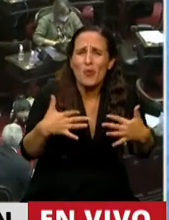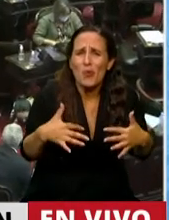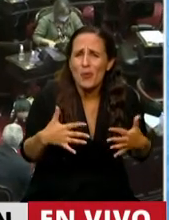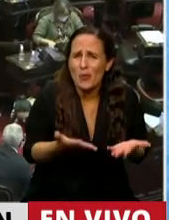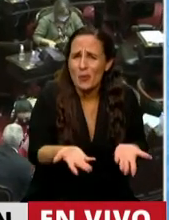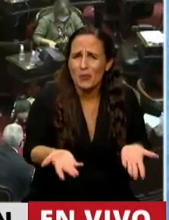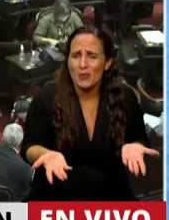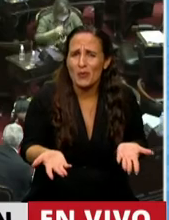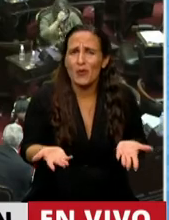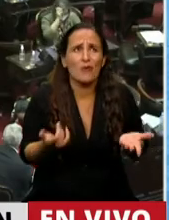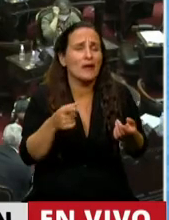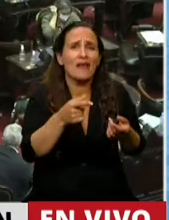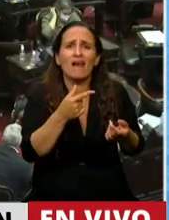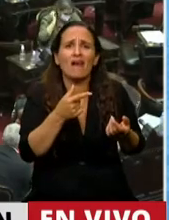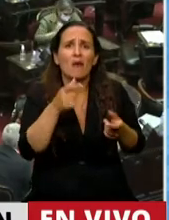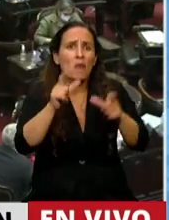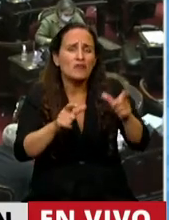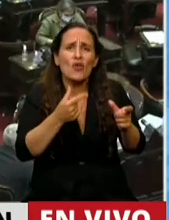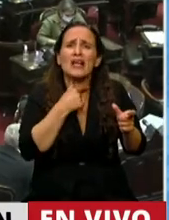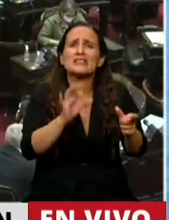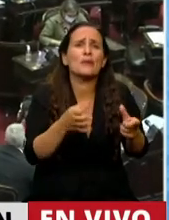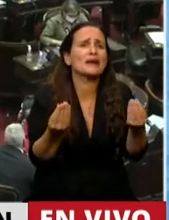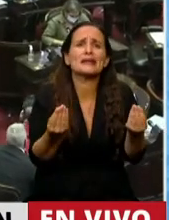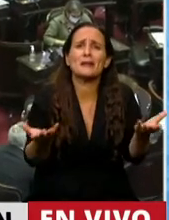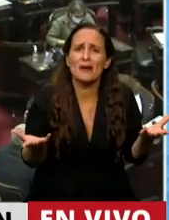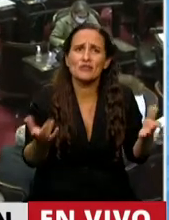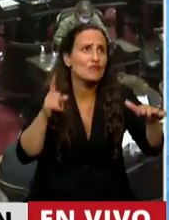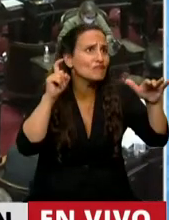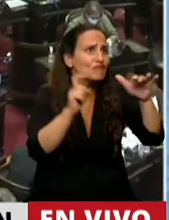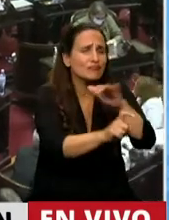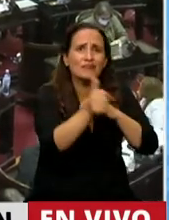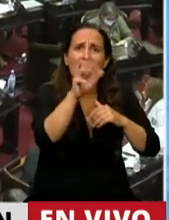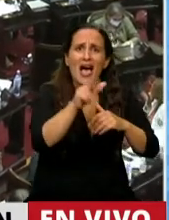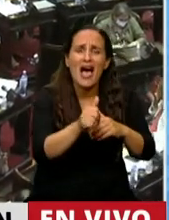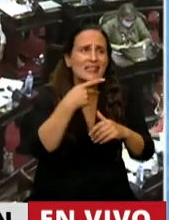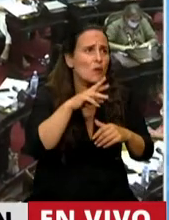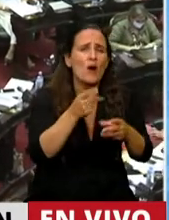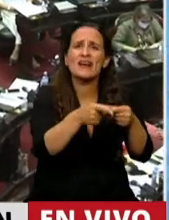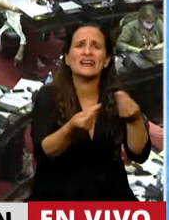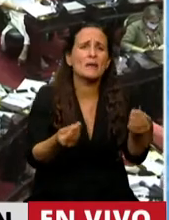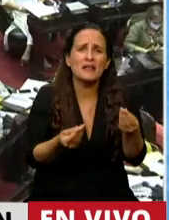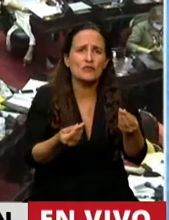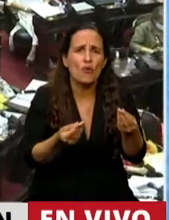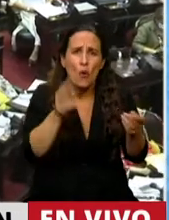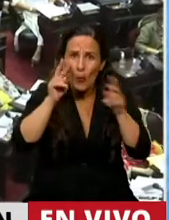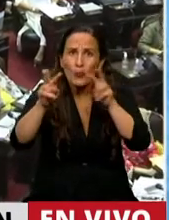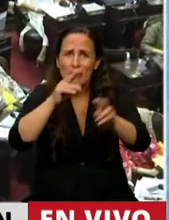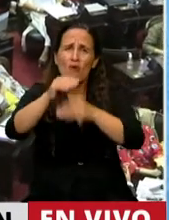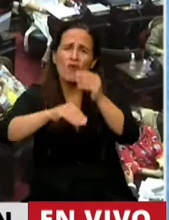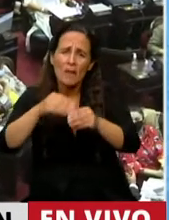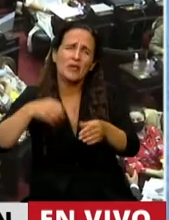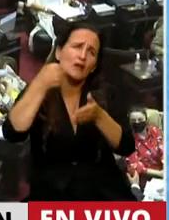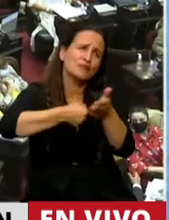deseable: ¿qué pasó con el Ara San Juan? Fuimos testigos de su peregrinar, de su